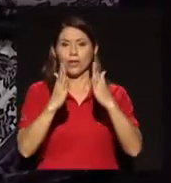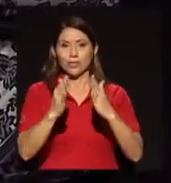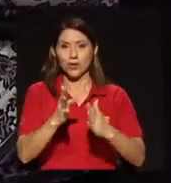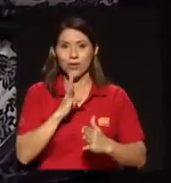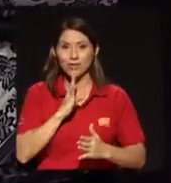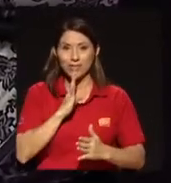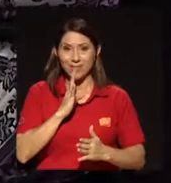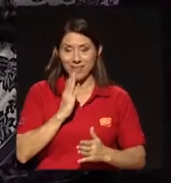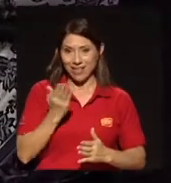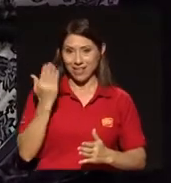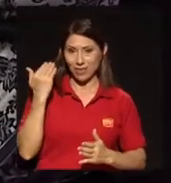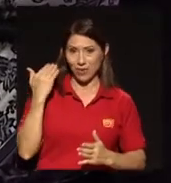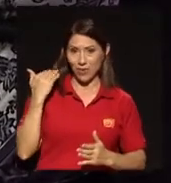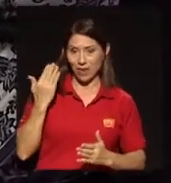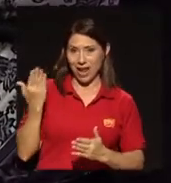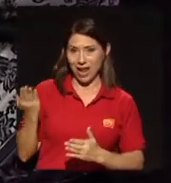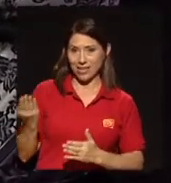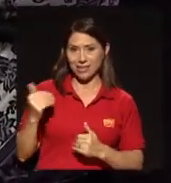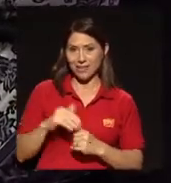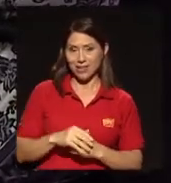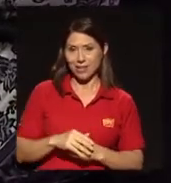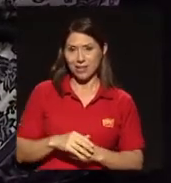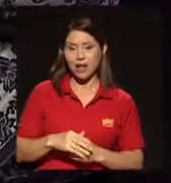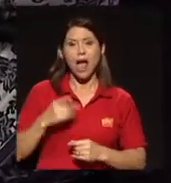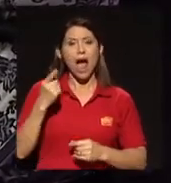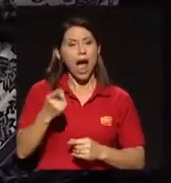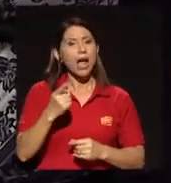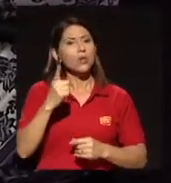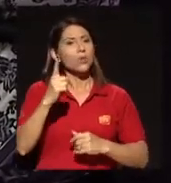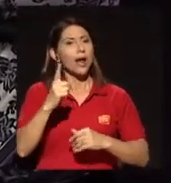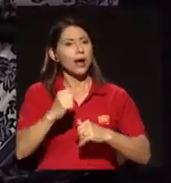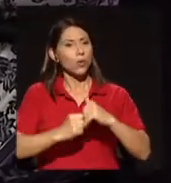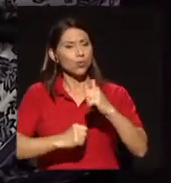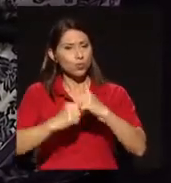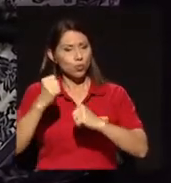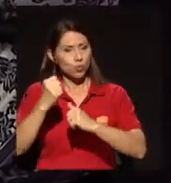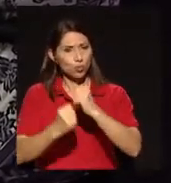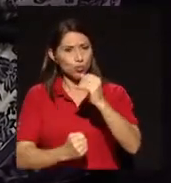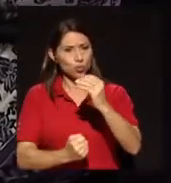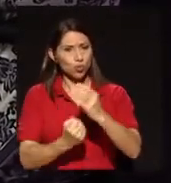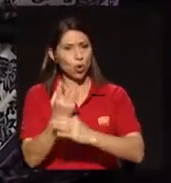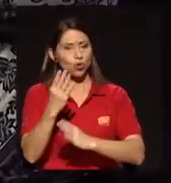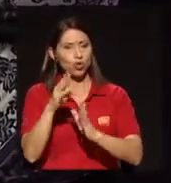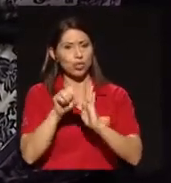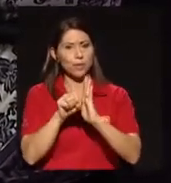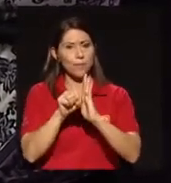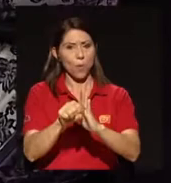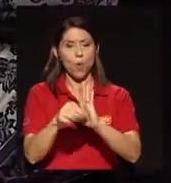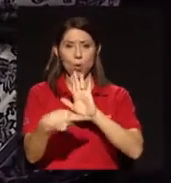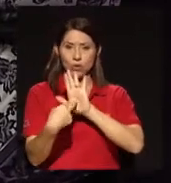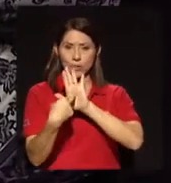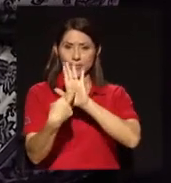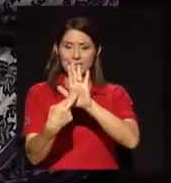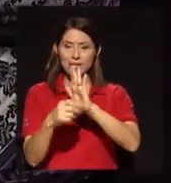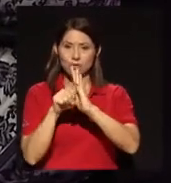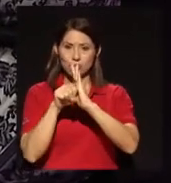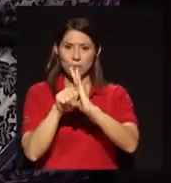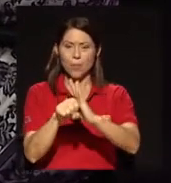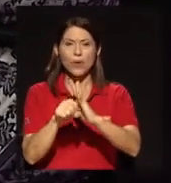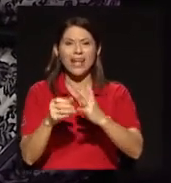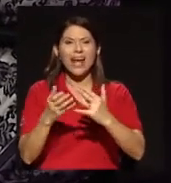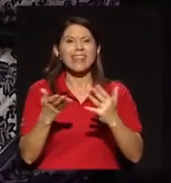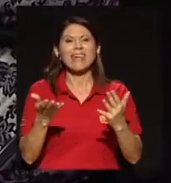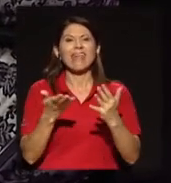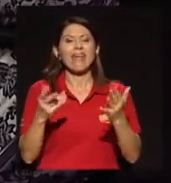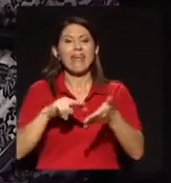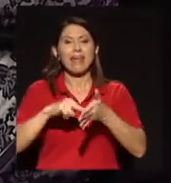hablando también ahora Ana Isabel. Es decir, hay una construcción simbólica, hay una representación simbólica de qué es